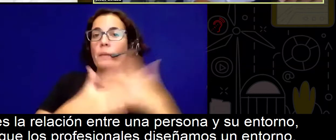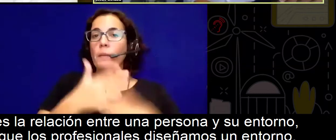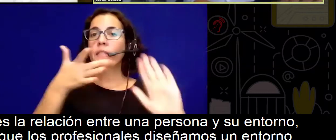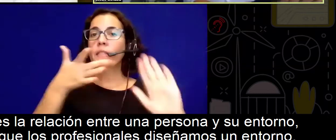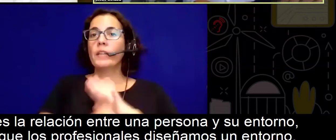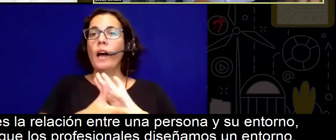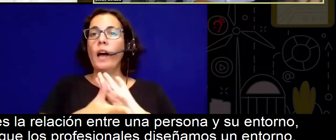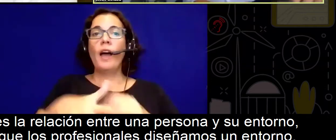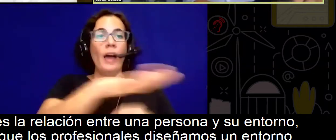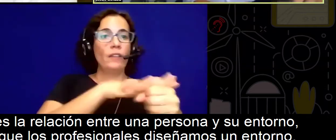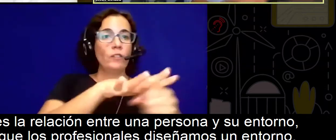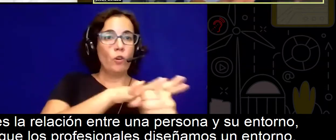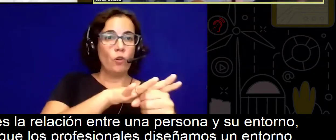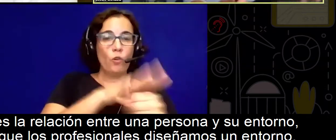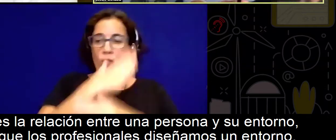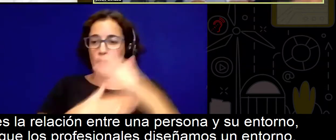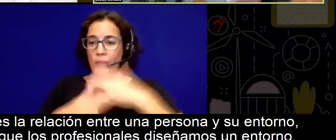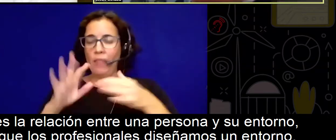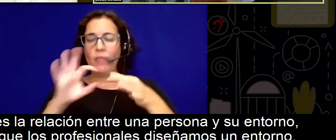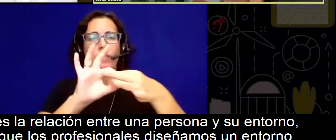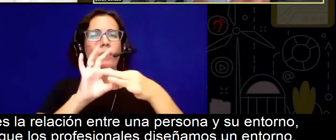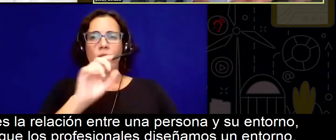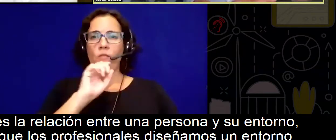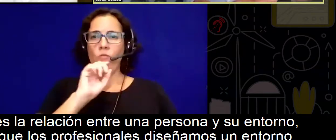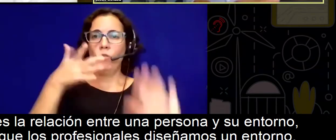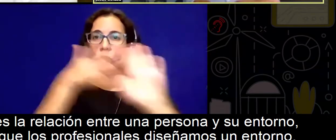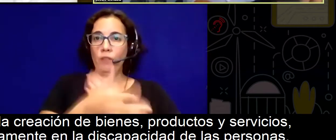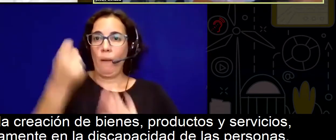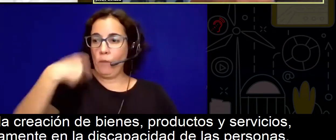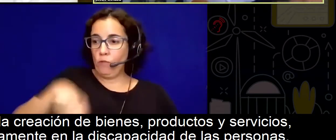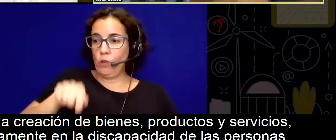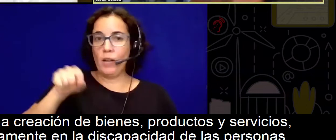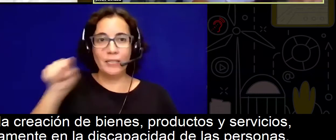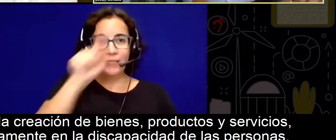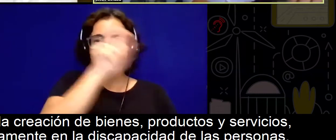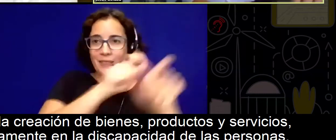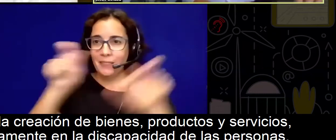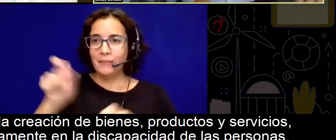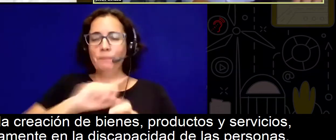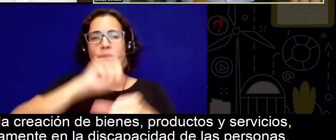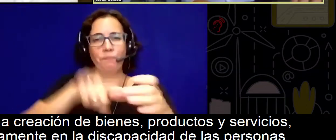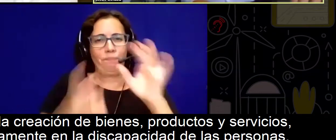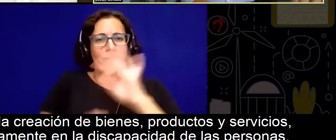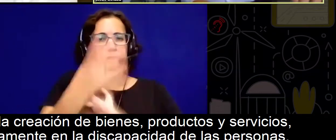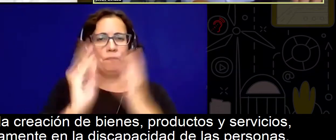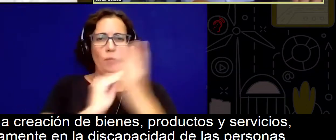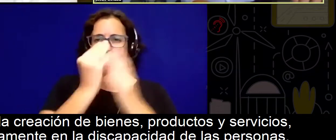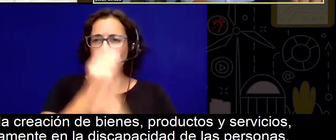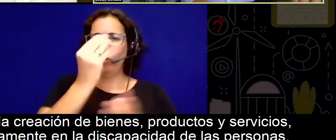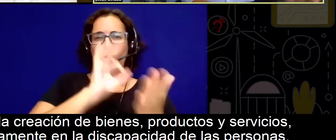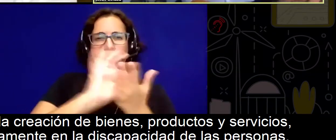entorno, y en el momento en que todos los profesionales diseñamos un entorno, participamos en la creación de bienes, de productos y de